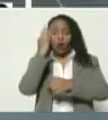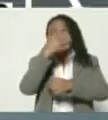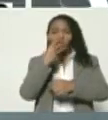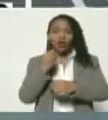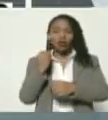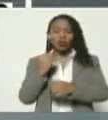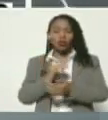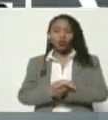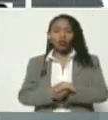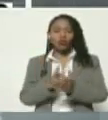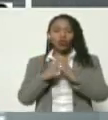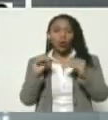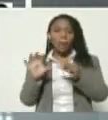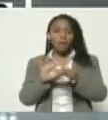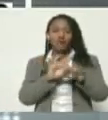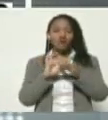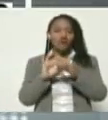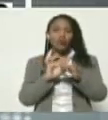Bueno, están todos unidos.